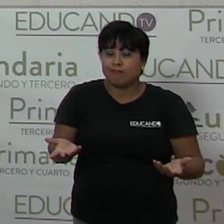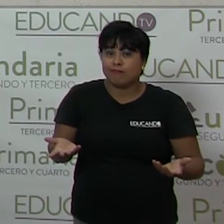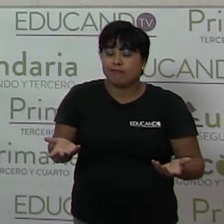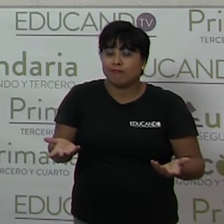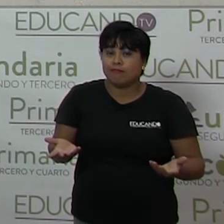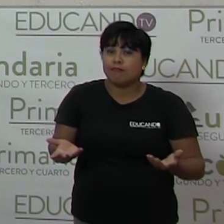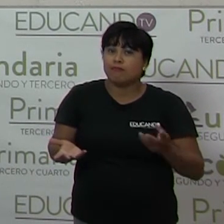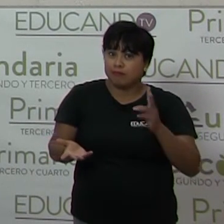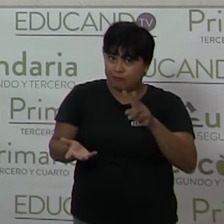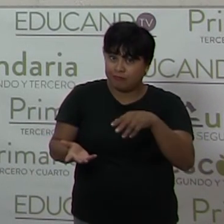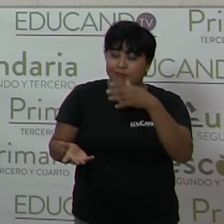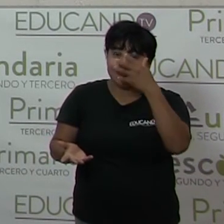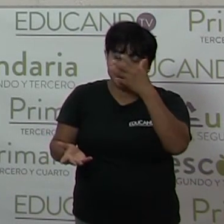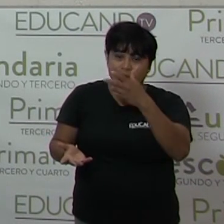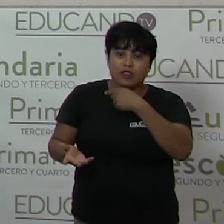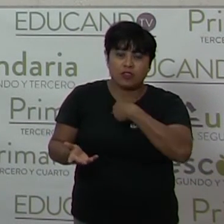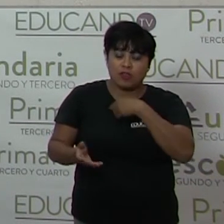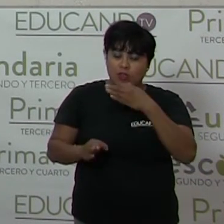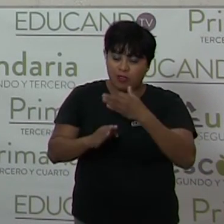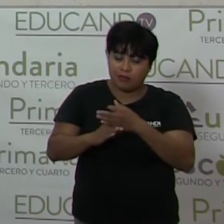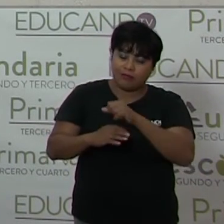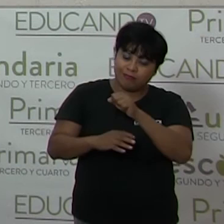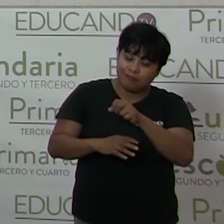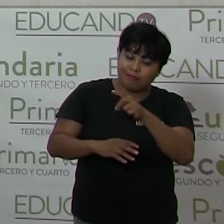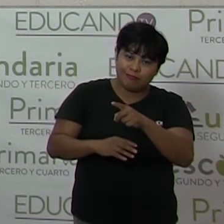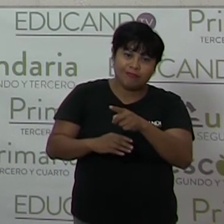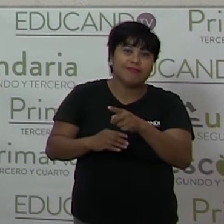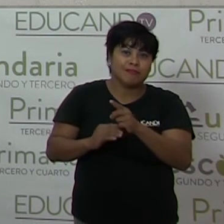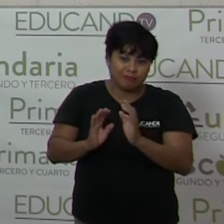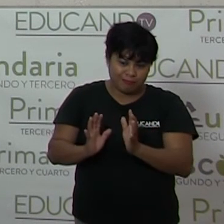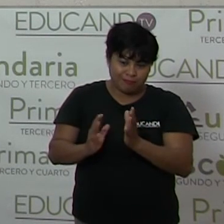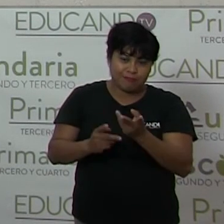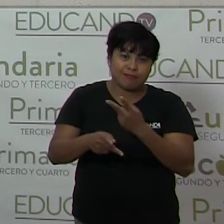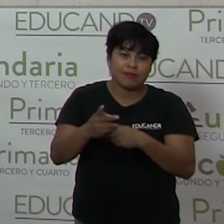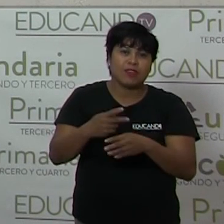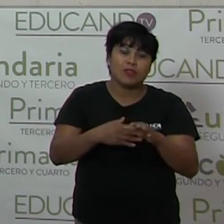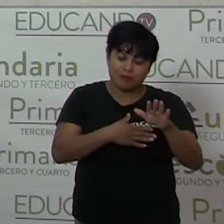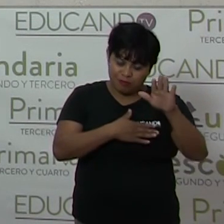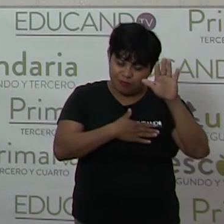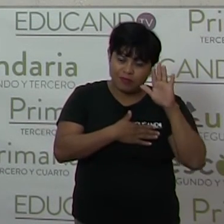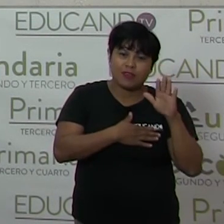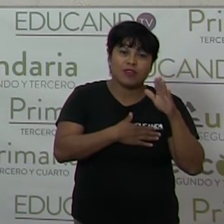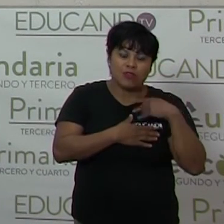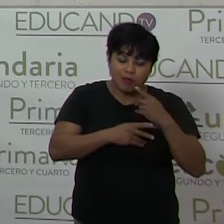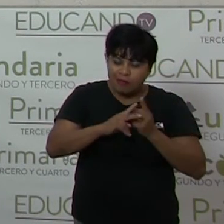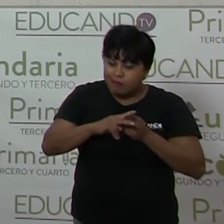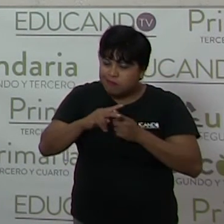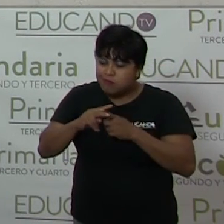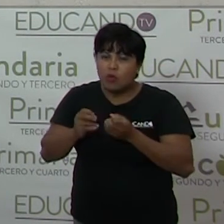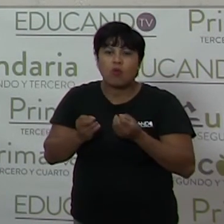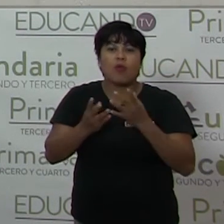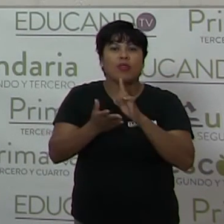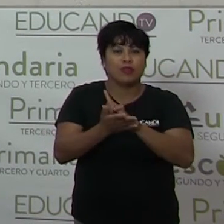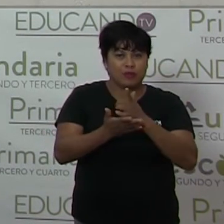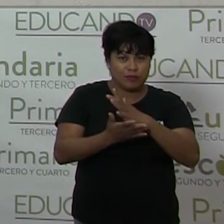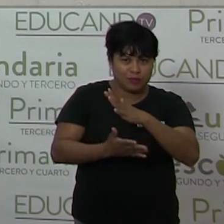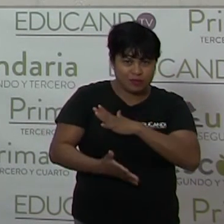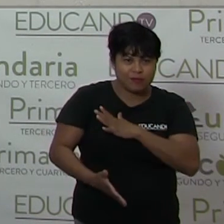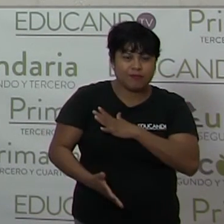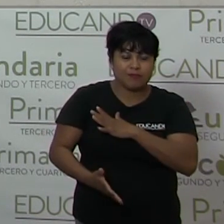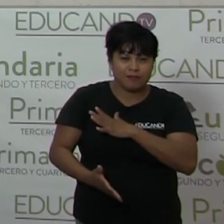yo en serio este fin de semana cuando sea fin de semana prometo ponerme a contar cuántos libros tengo